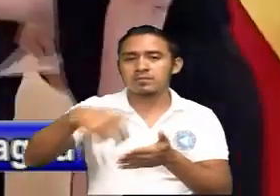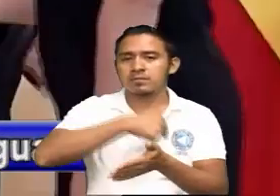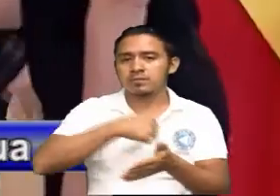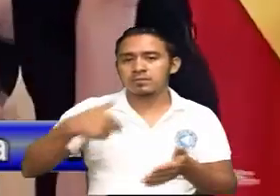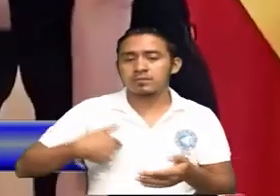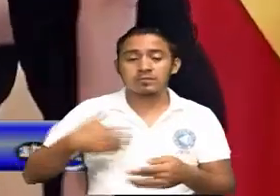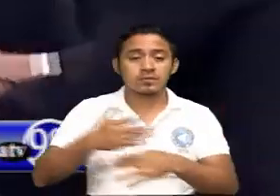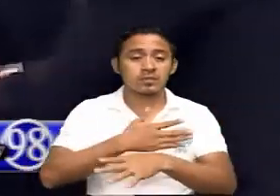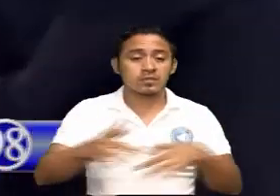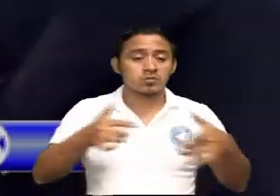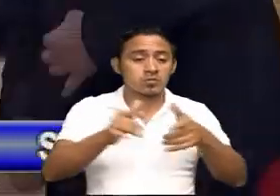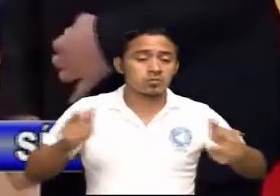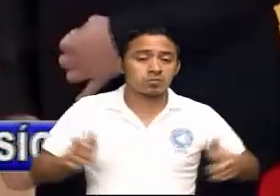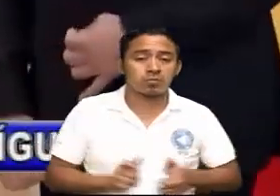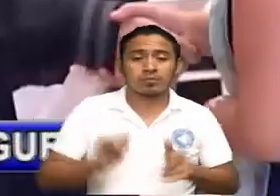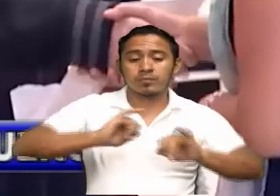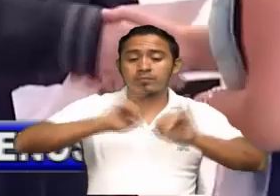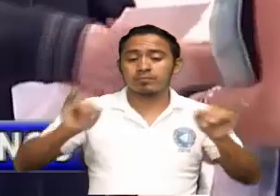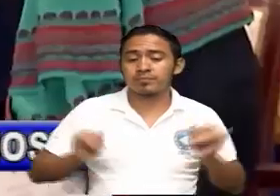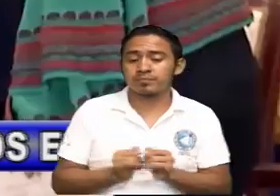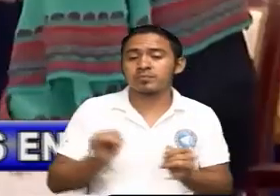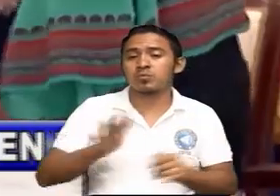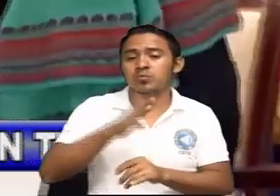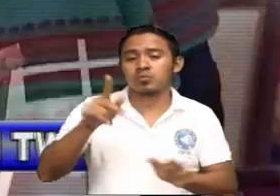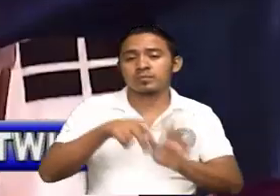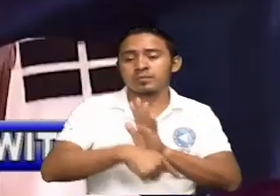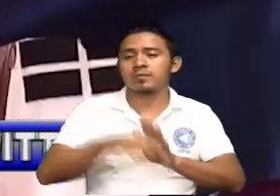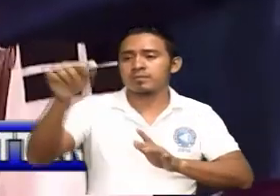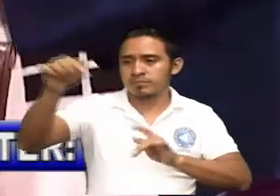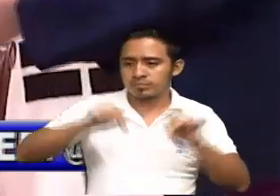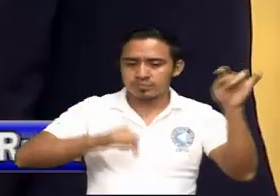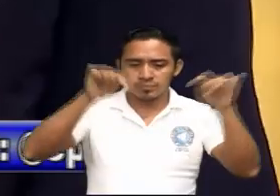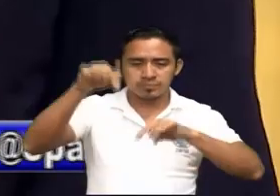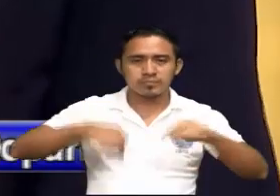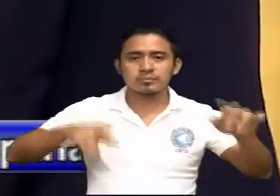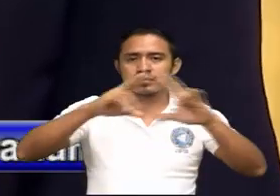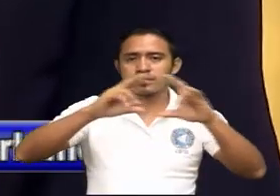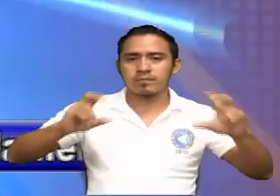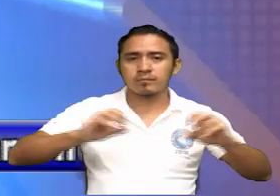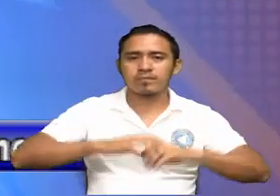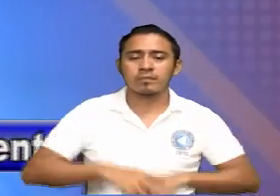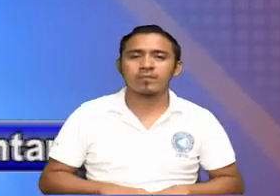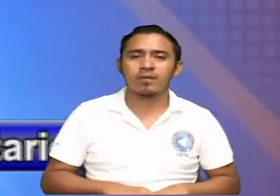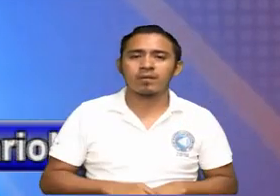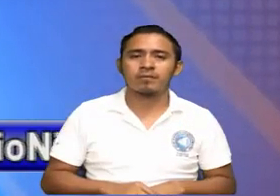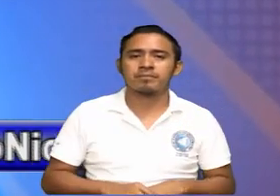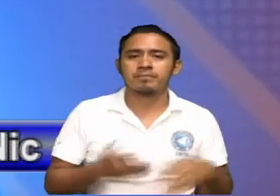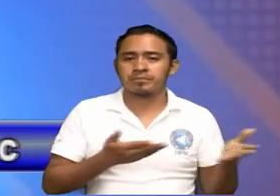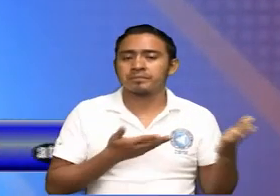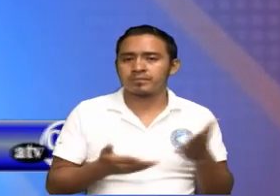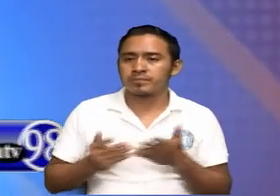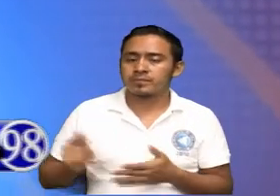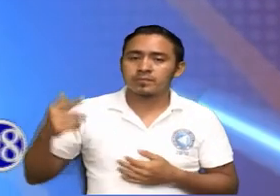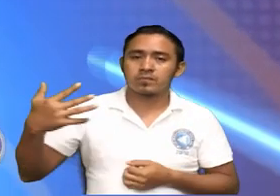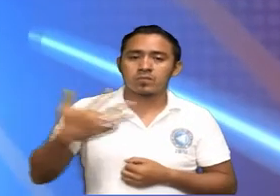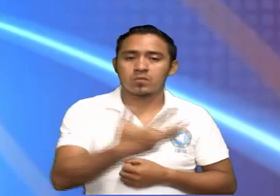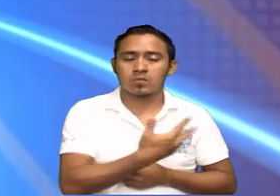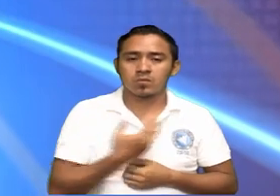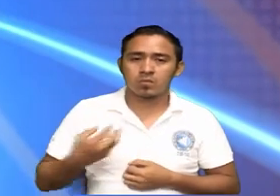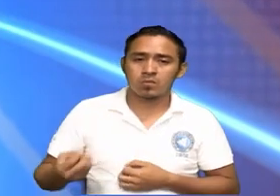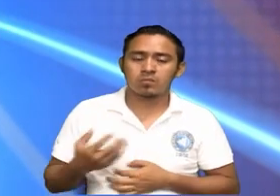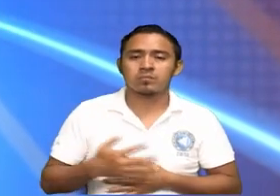por distintas delegaciones internacionales acreditadas en nuestro territorio. Bienvenidos todos,